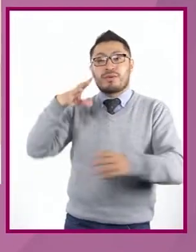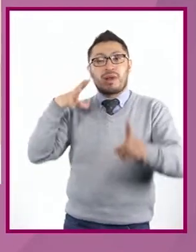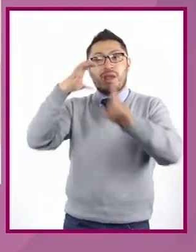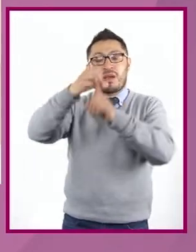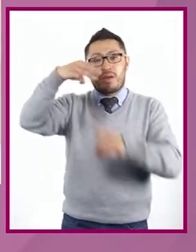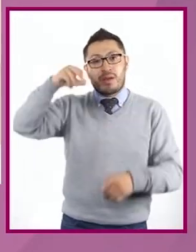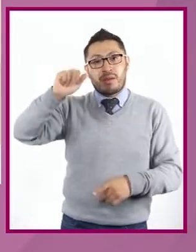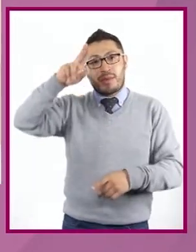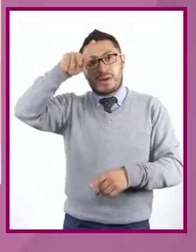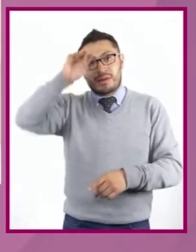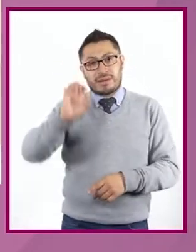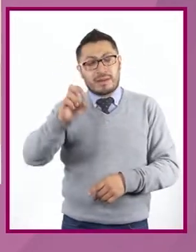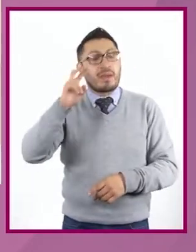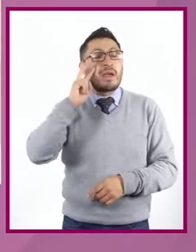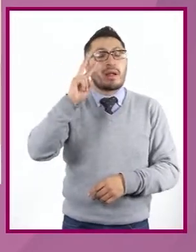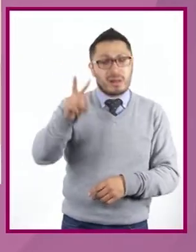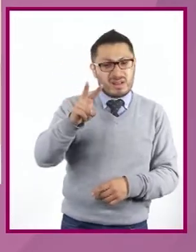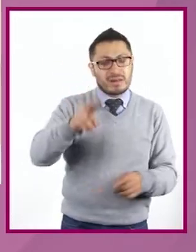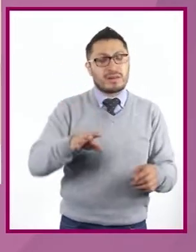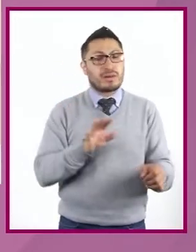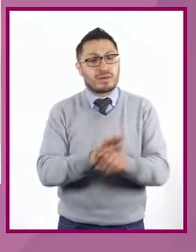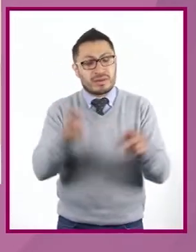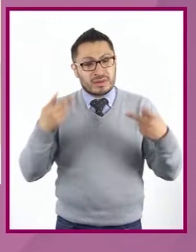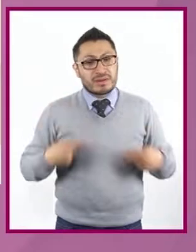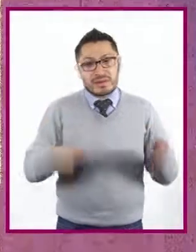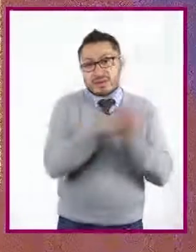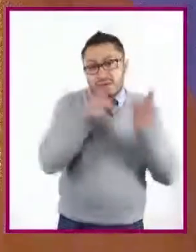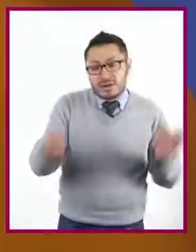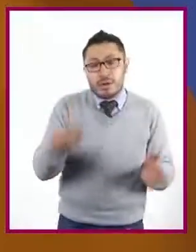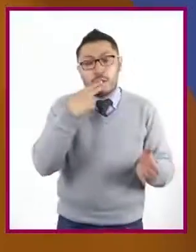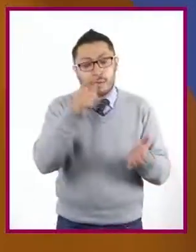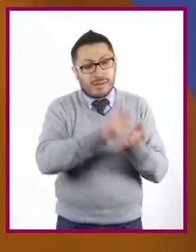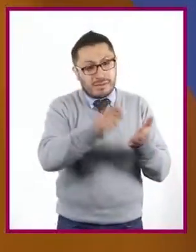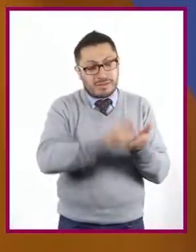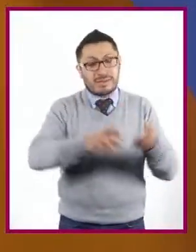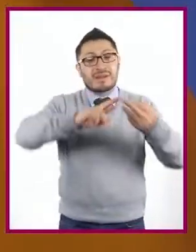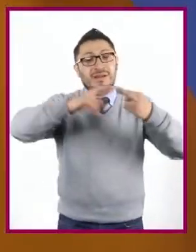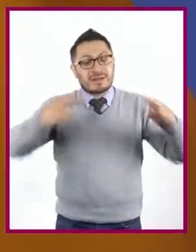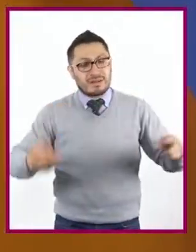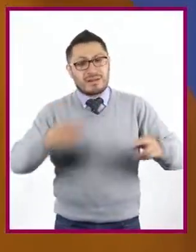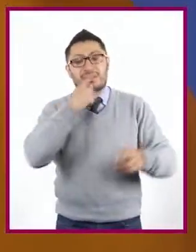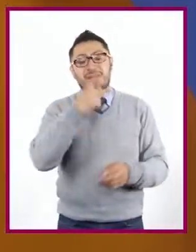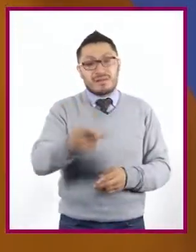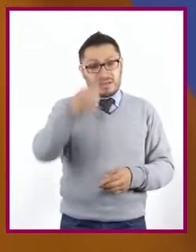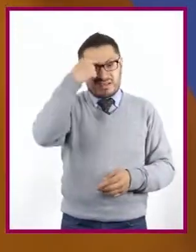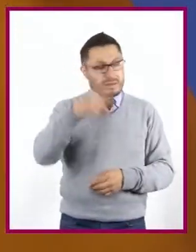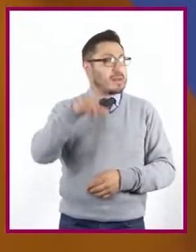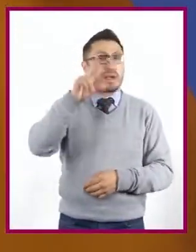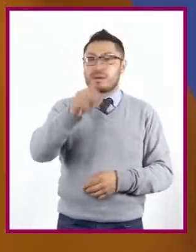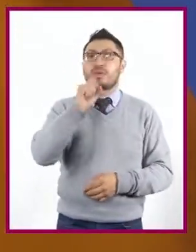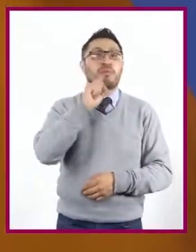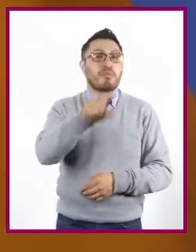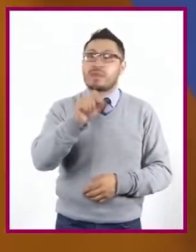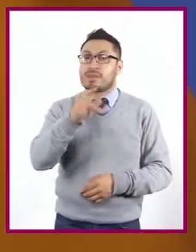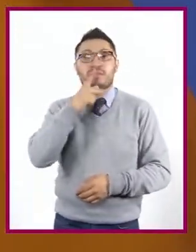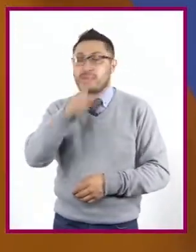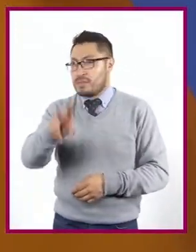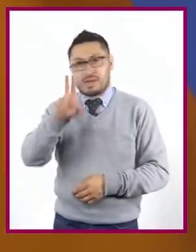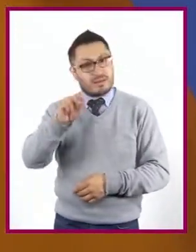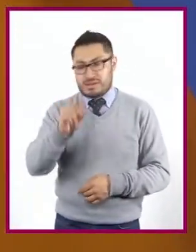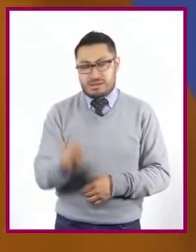Marte. Observemos que los periodistas usan estos recursos para evitar ser repetitivos. Por lo